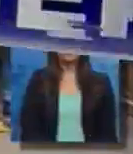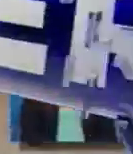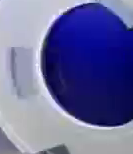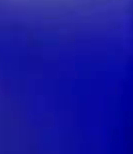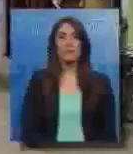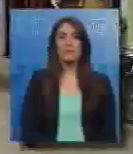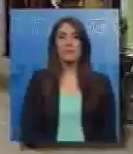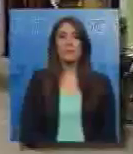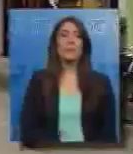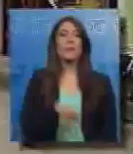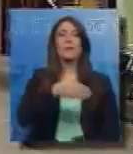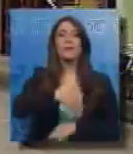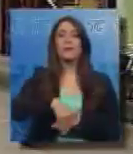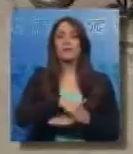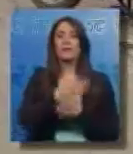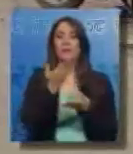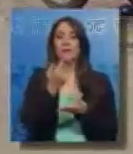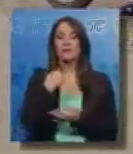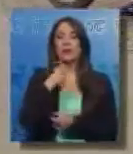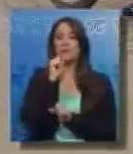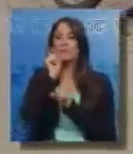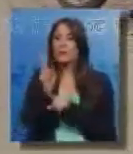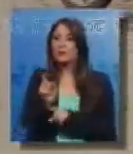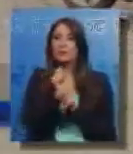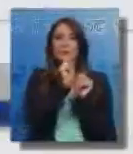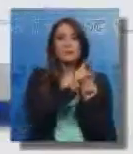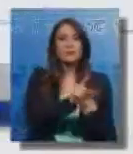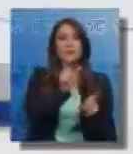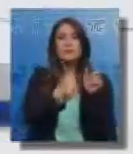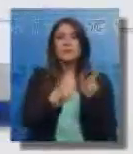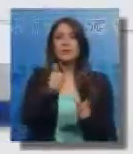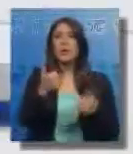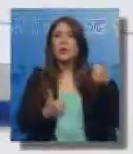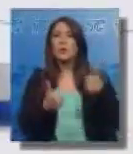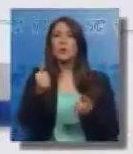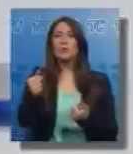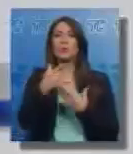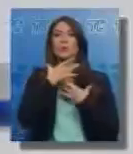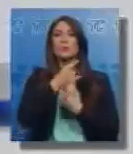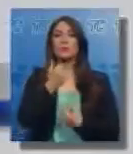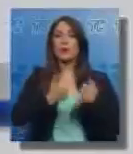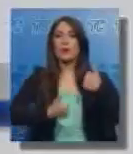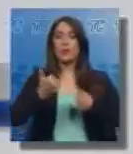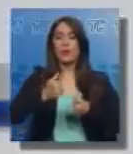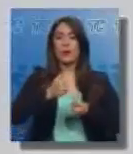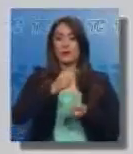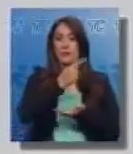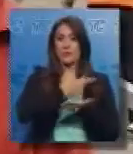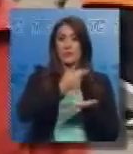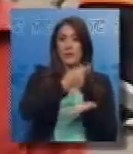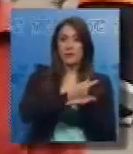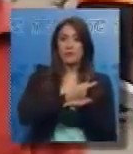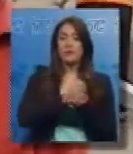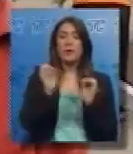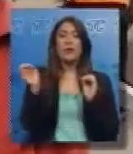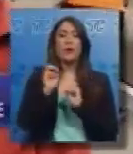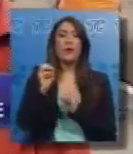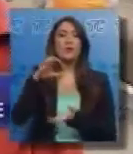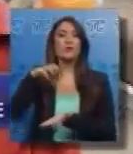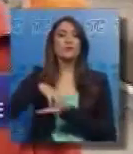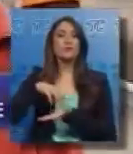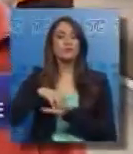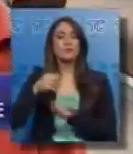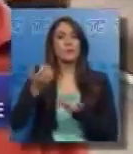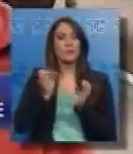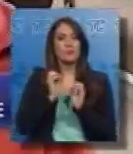Cinto Paraíso, la 14 de la Manga del Cura, hicimos una encuesta a sus habitantes, donde mencionan a qué provincia quieren pertenecer. Tenemos la firme